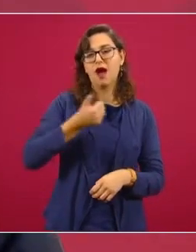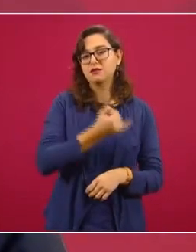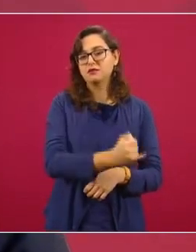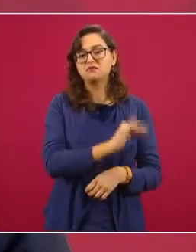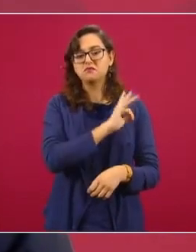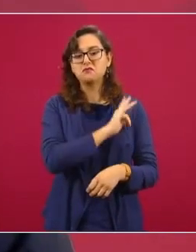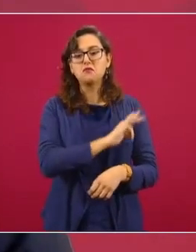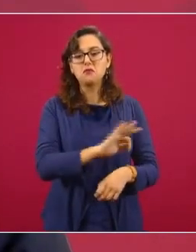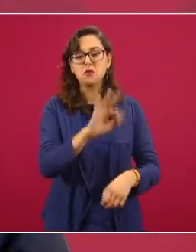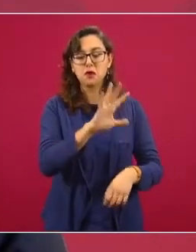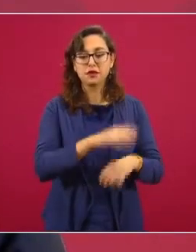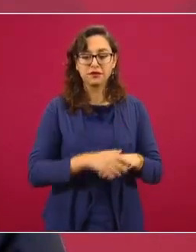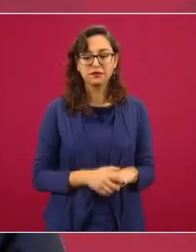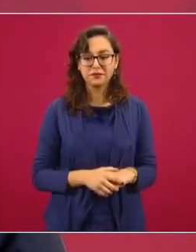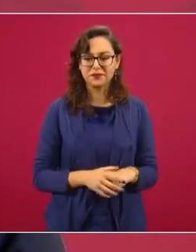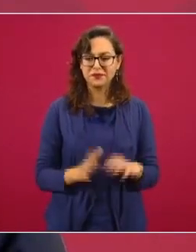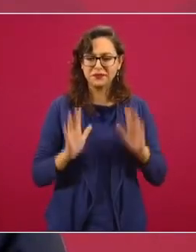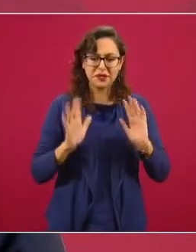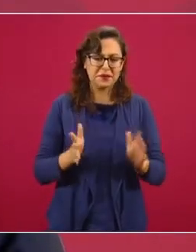Ya se sabía